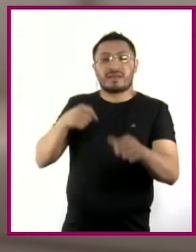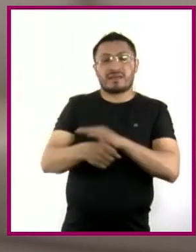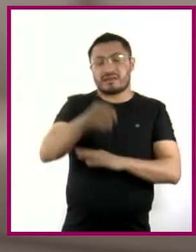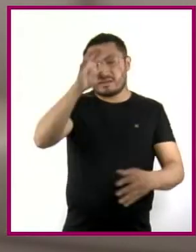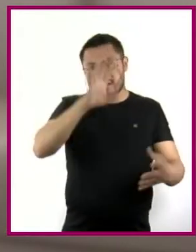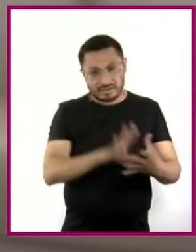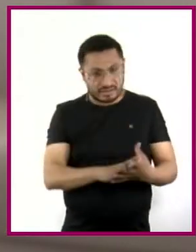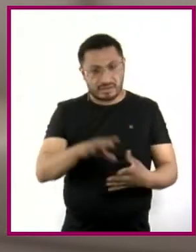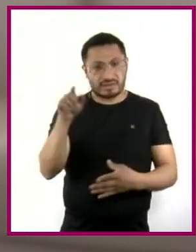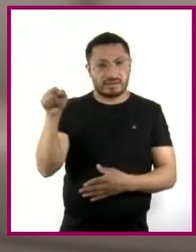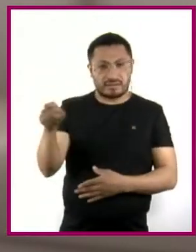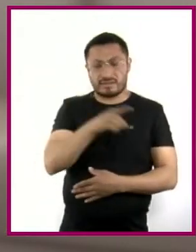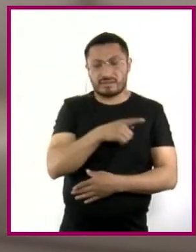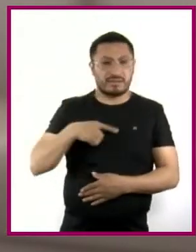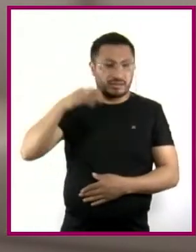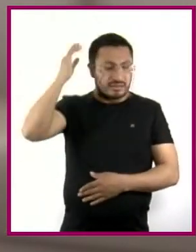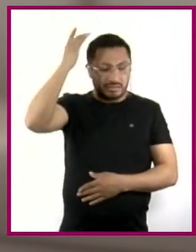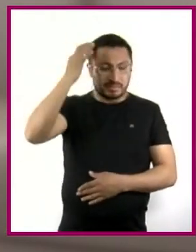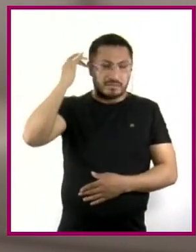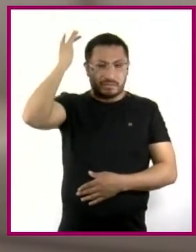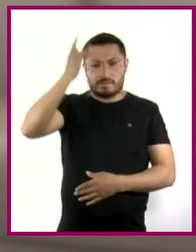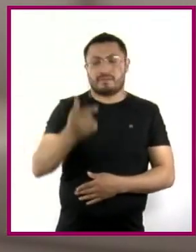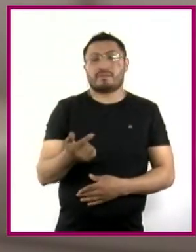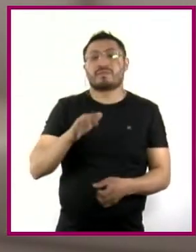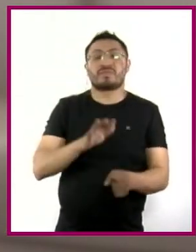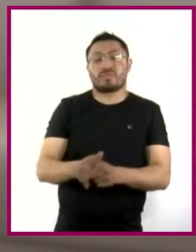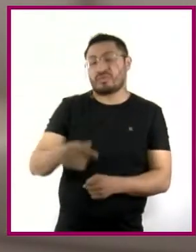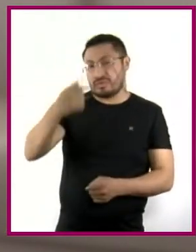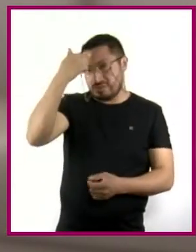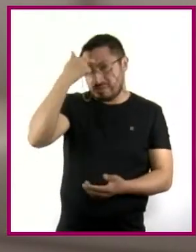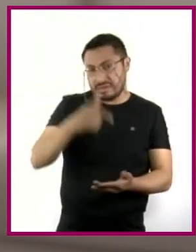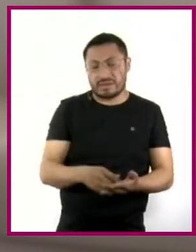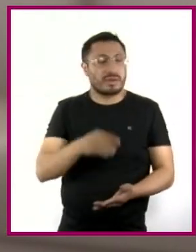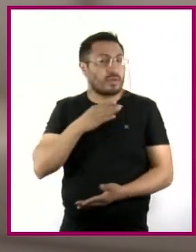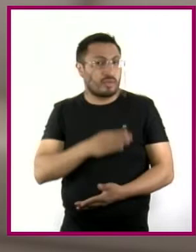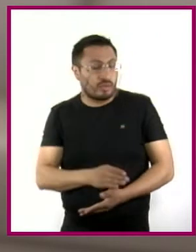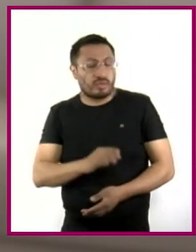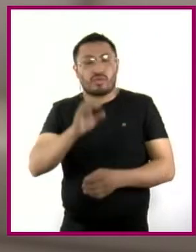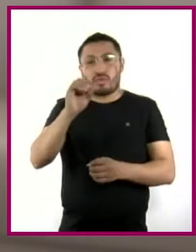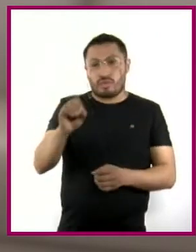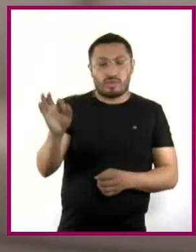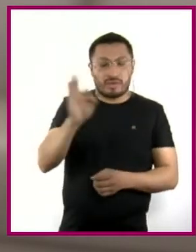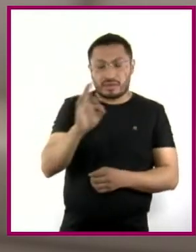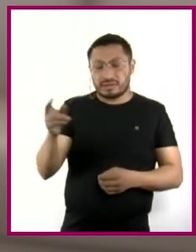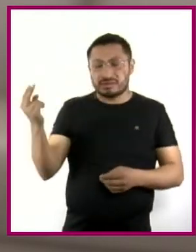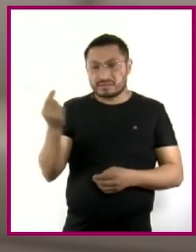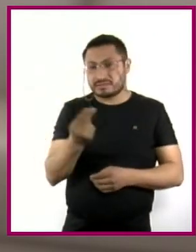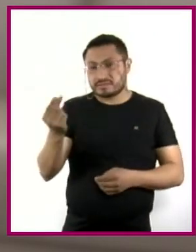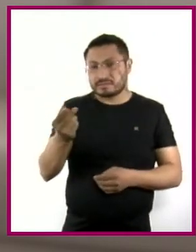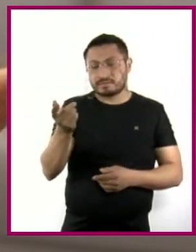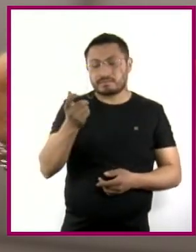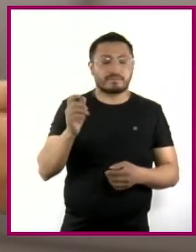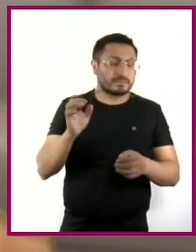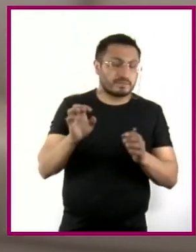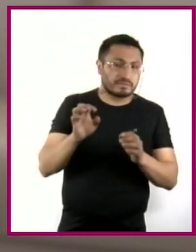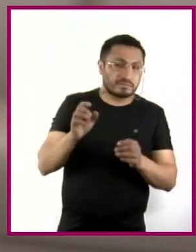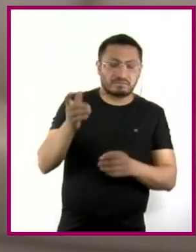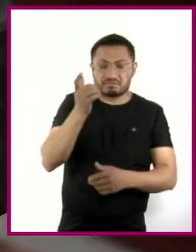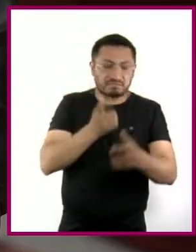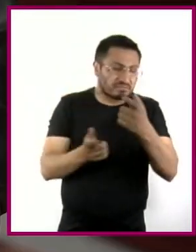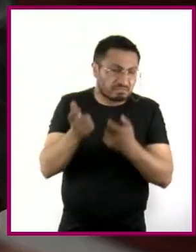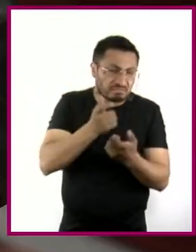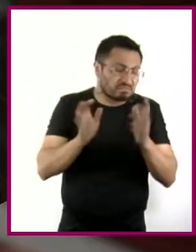reflexionado y que les pareciera lo más justo, o si más bien lo hicieron movidos por la necesidad, digamos, de ganar